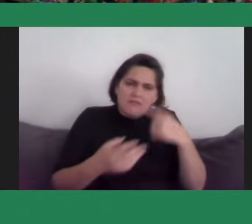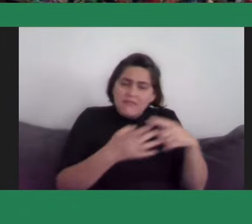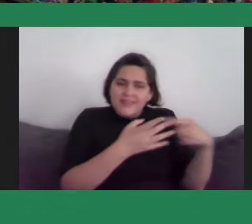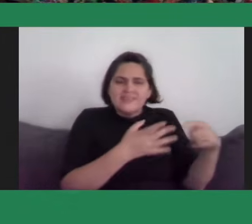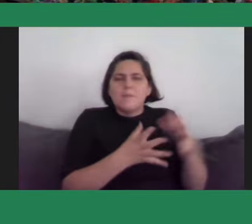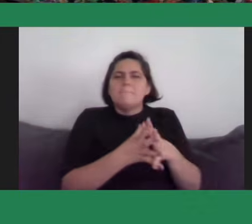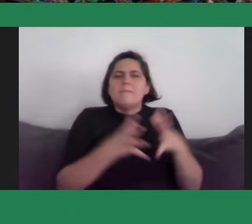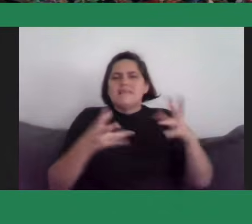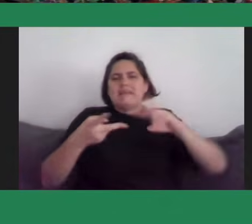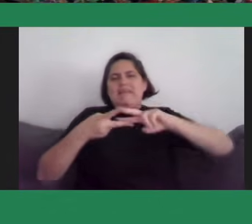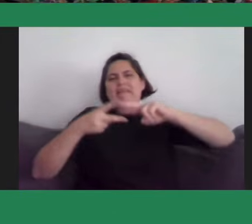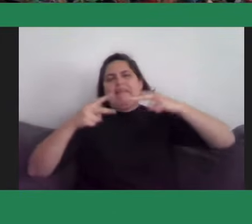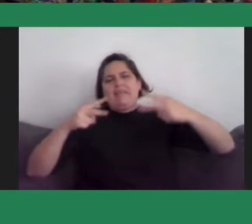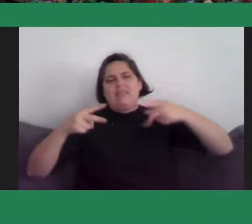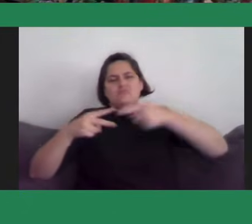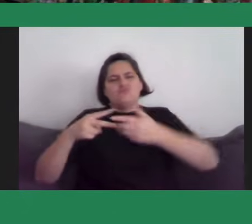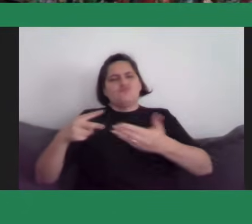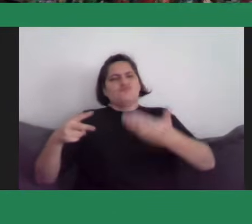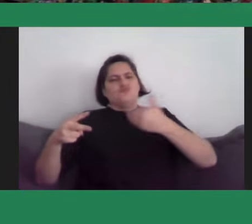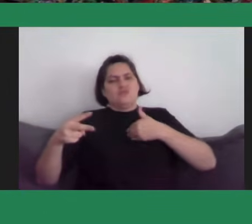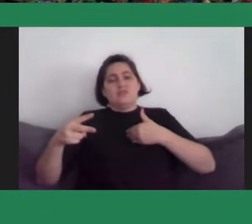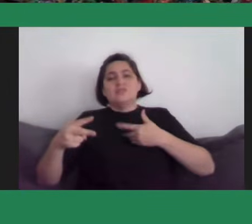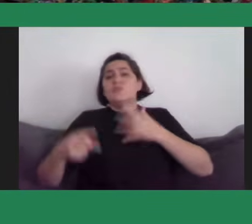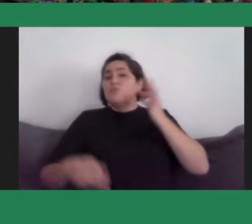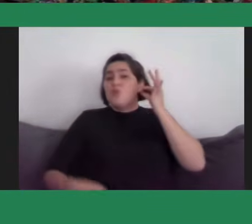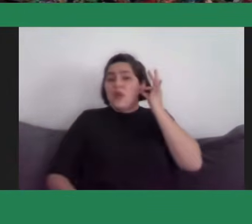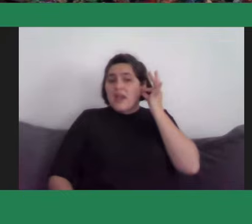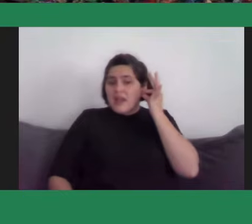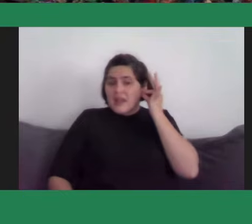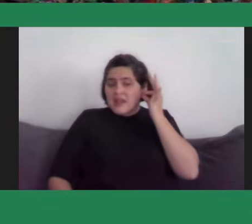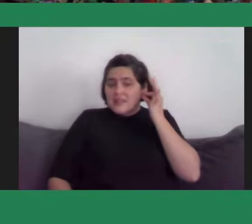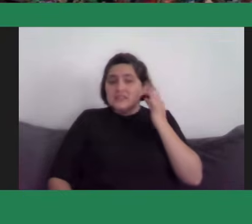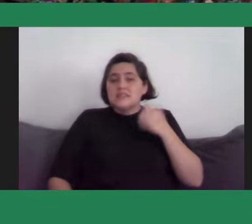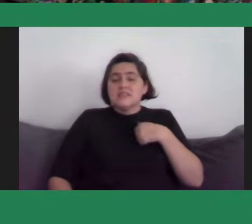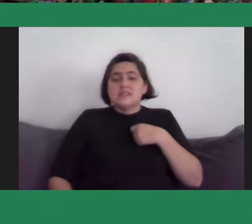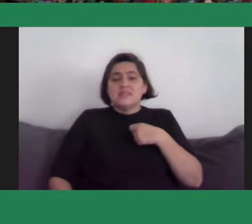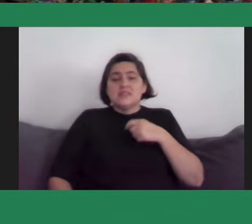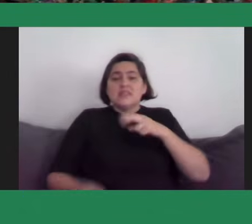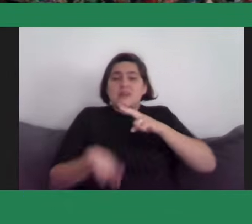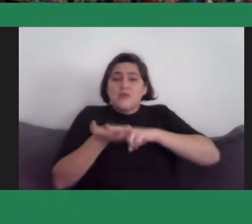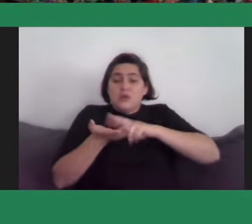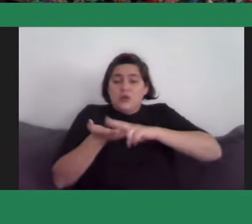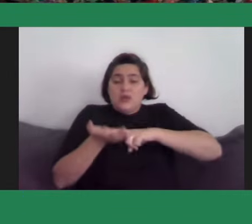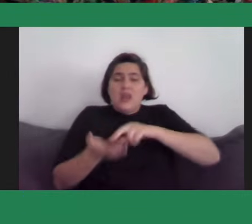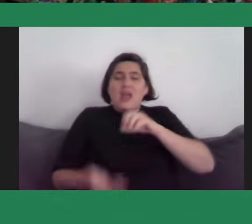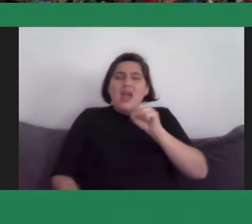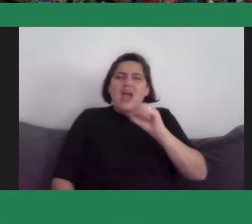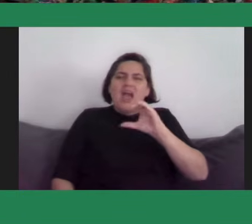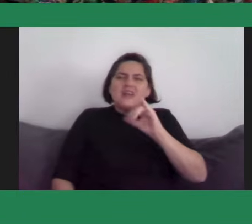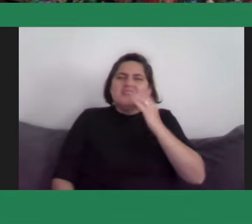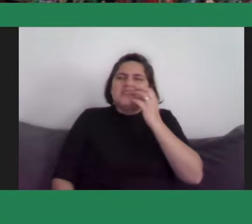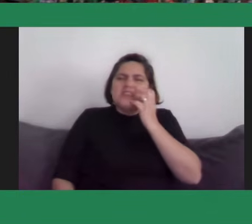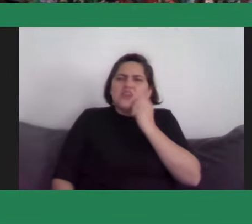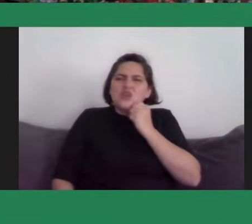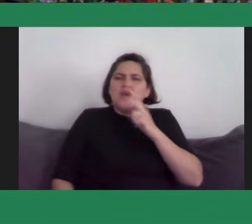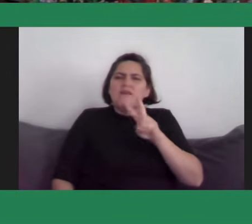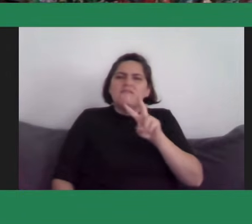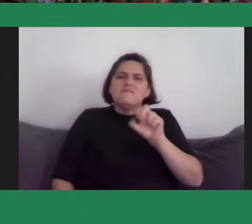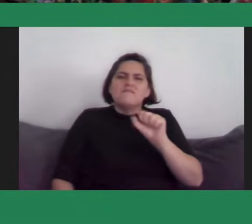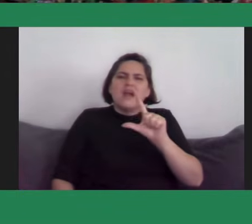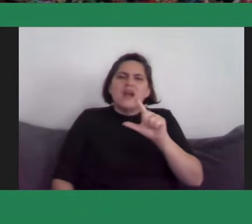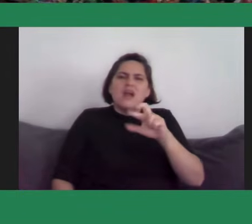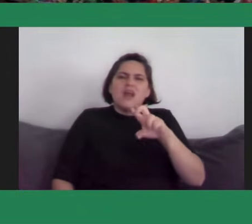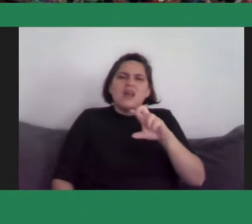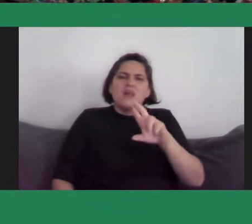eh, mujeres que toman ácido valproico, que es un anticonvulsivante, tienen más probabilidad de tener un hijo o una hija autista.